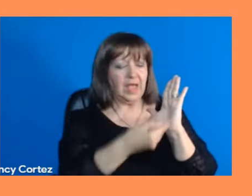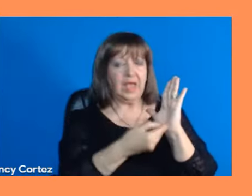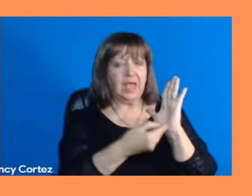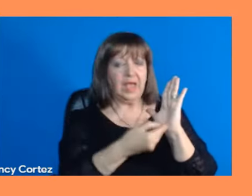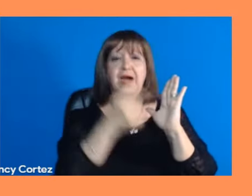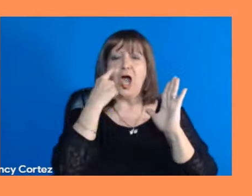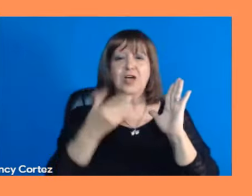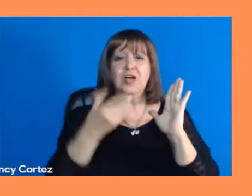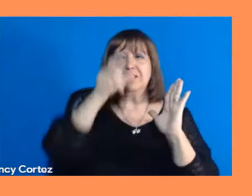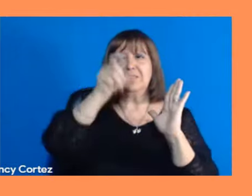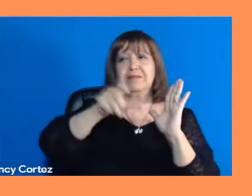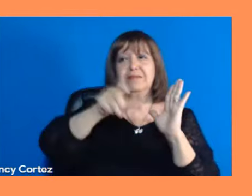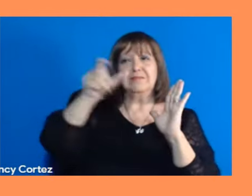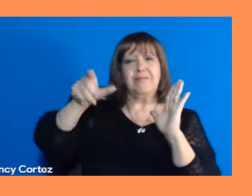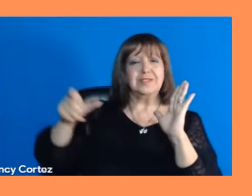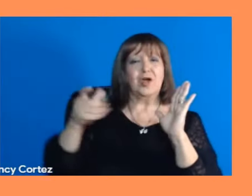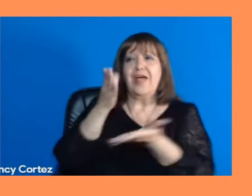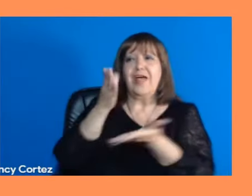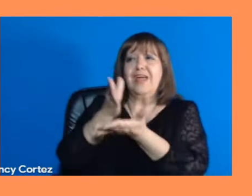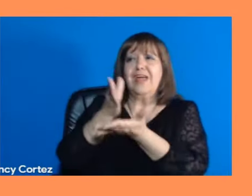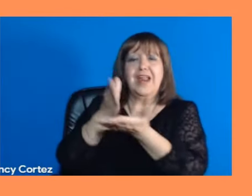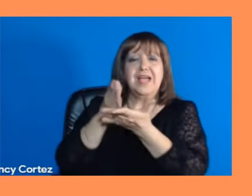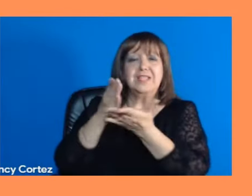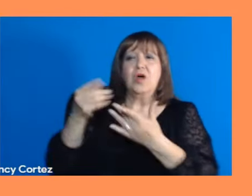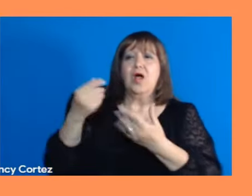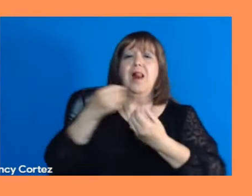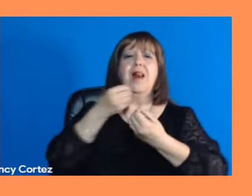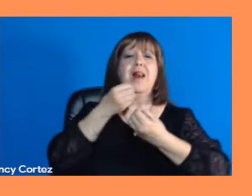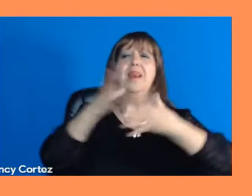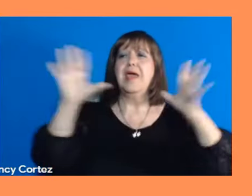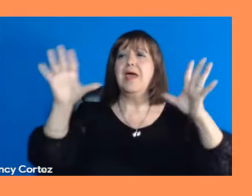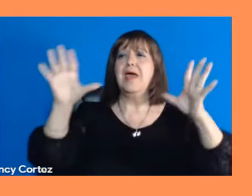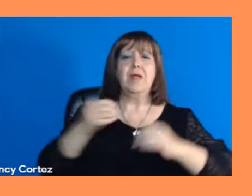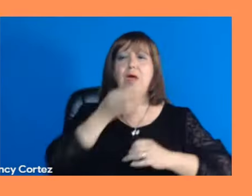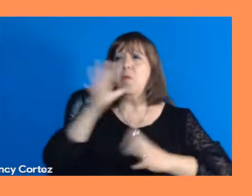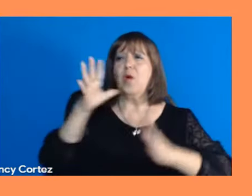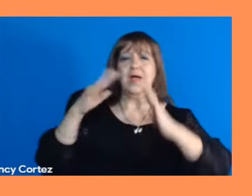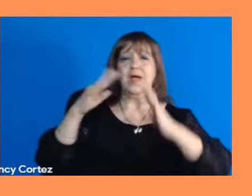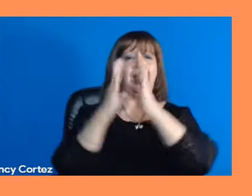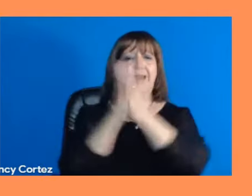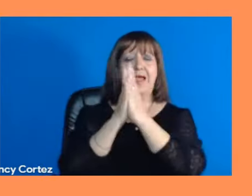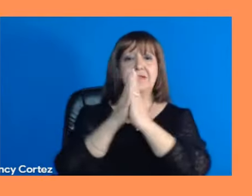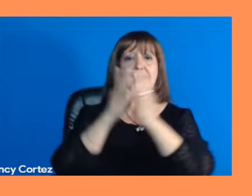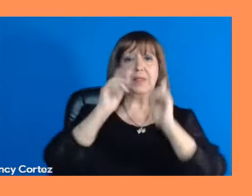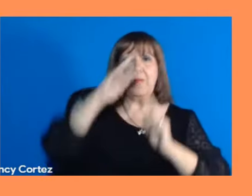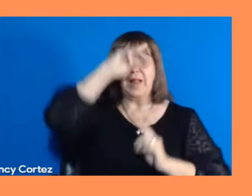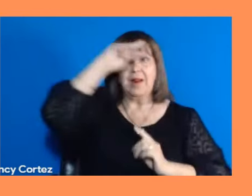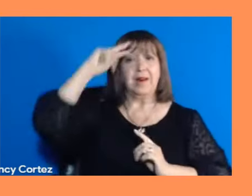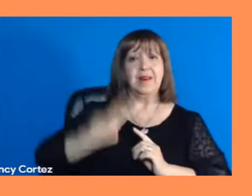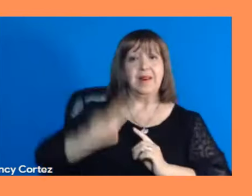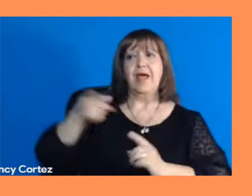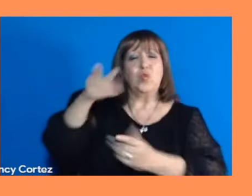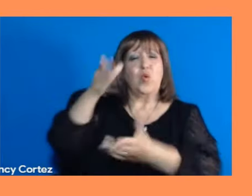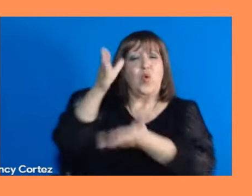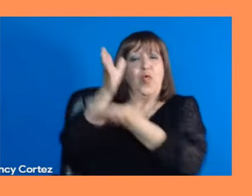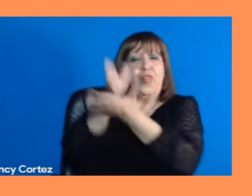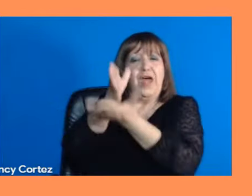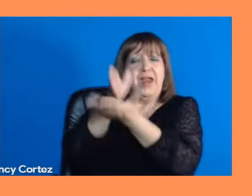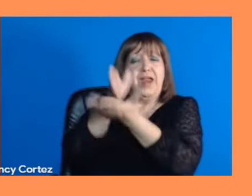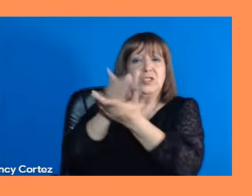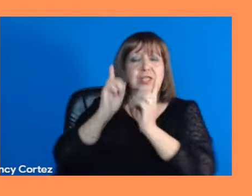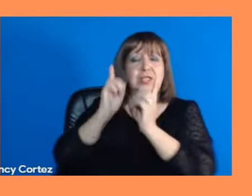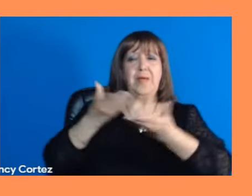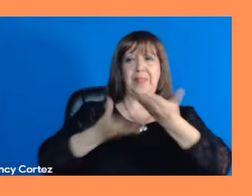derecho a profesar libremente un culto y a los pueblos indígenas el derecho al reconocimiento y participación.